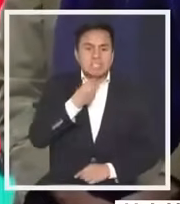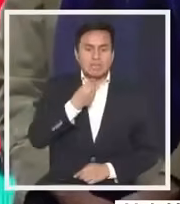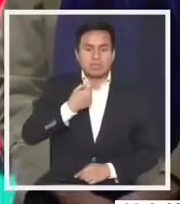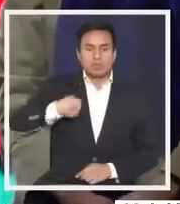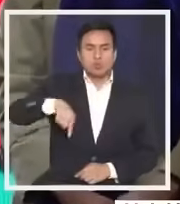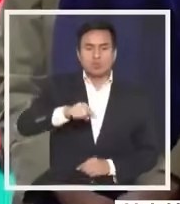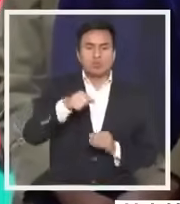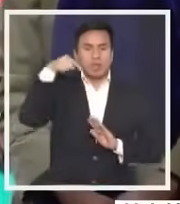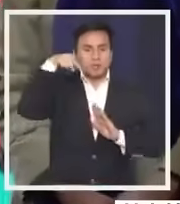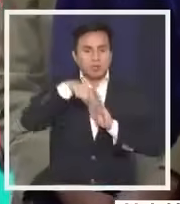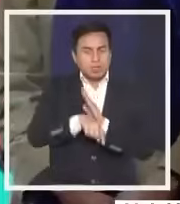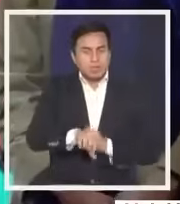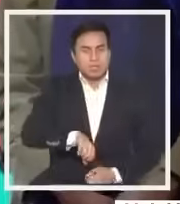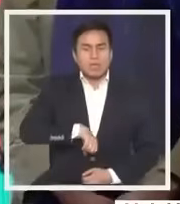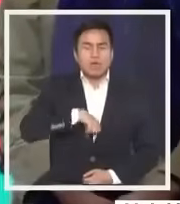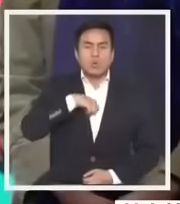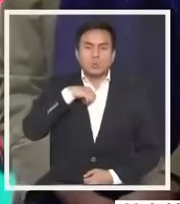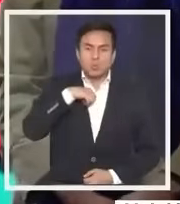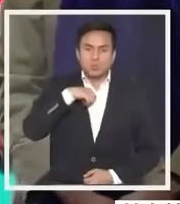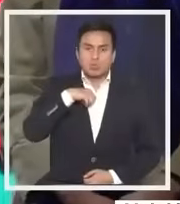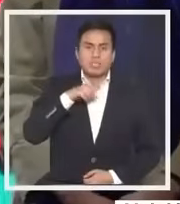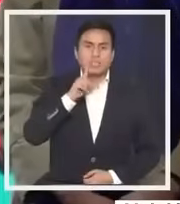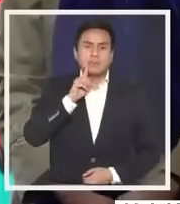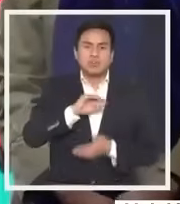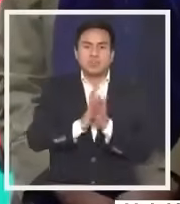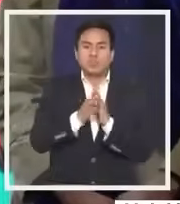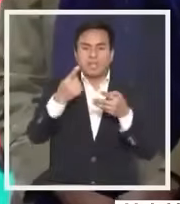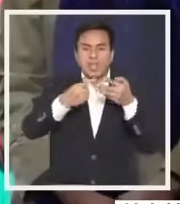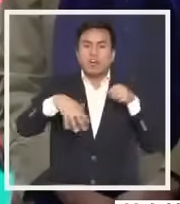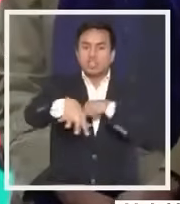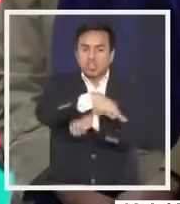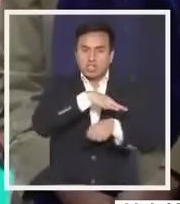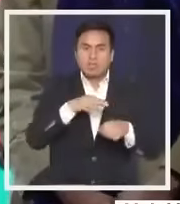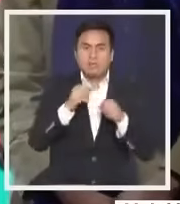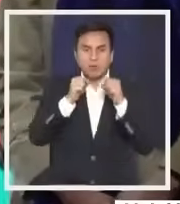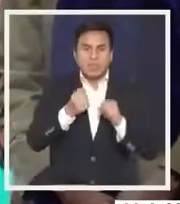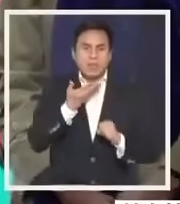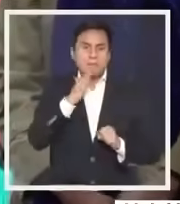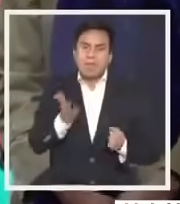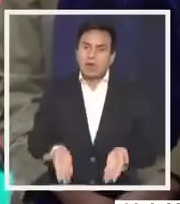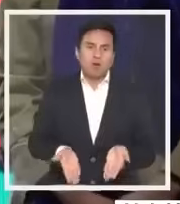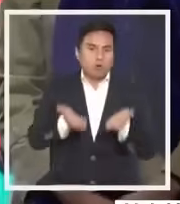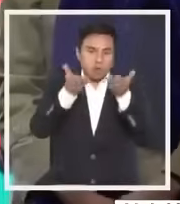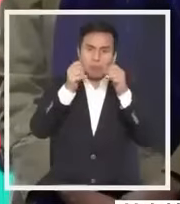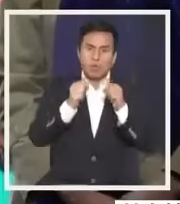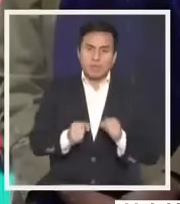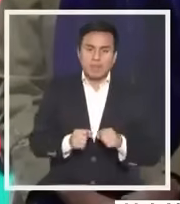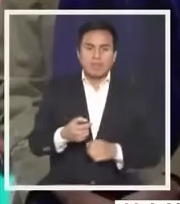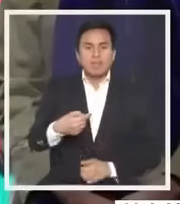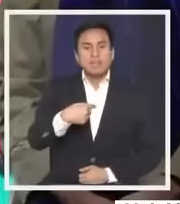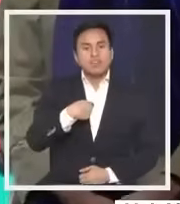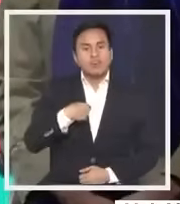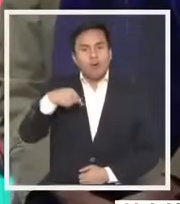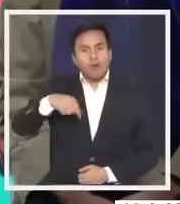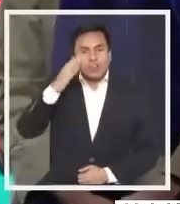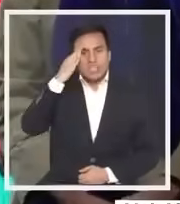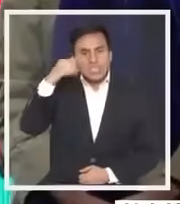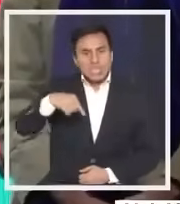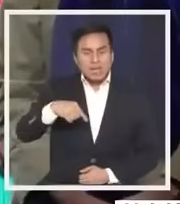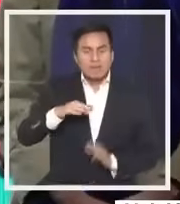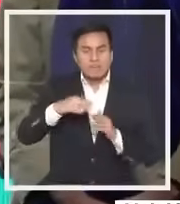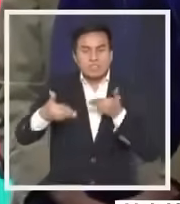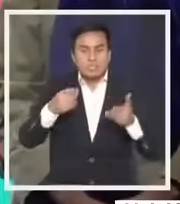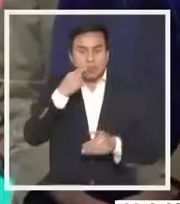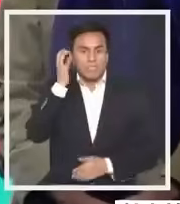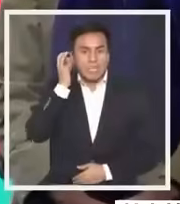nos sentimos tan profundamente orgullosos y que tenemos todas las condiciones para hacerla mejor aún. Yo hoy día, vecinas